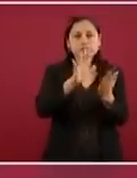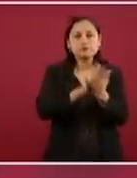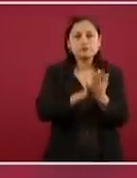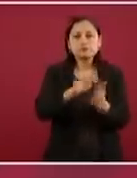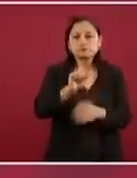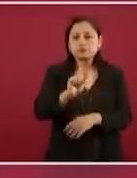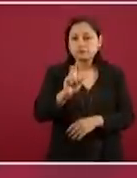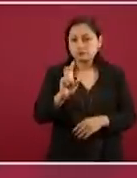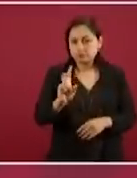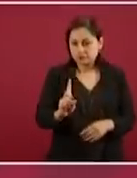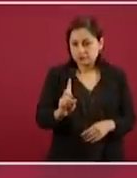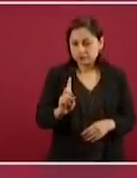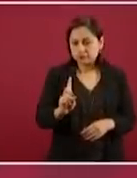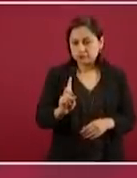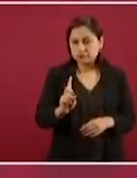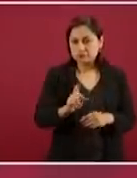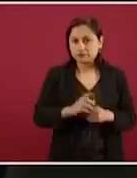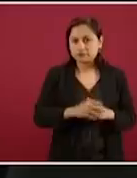una